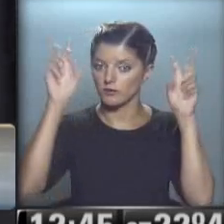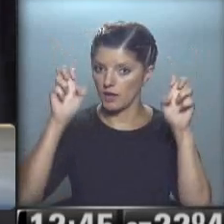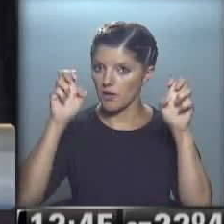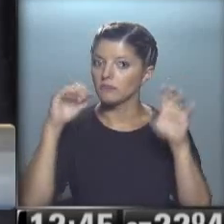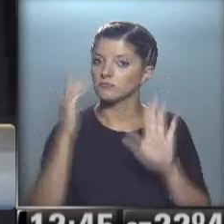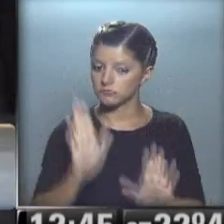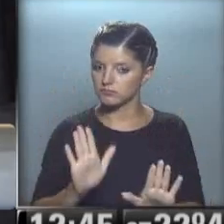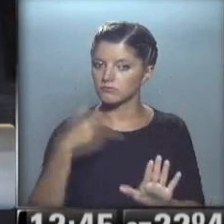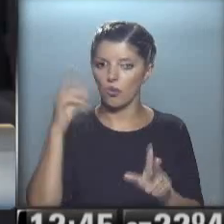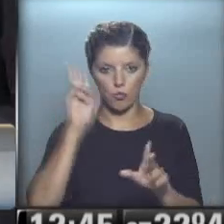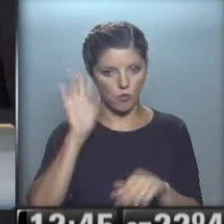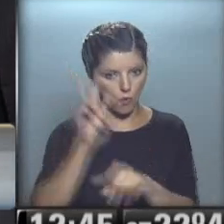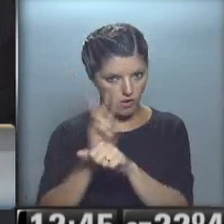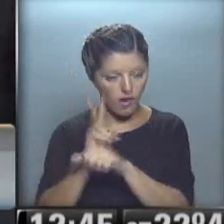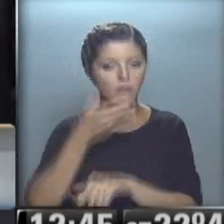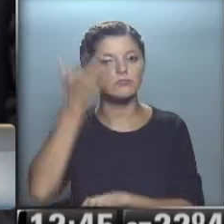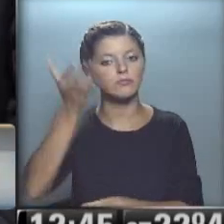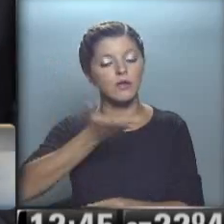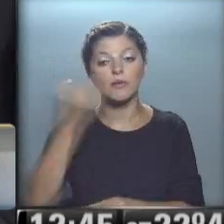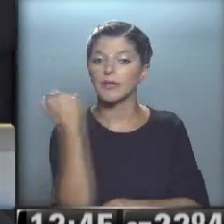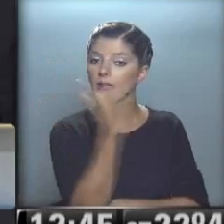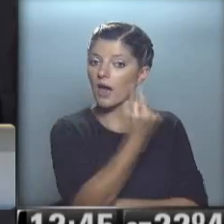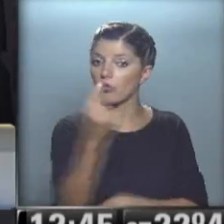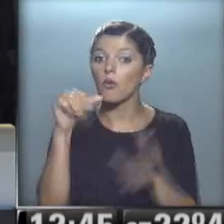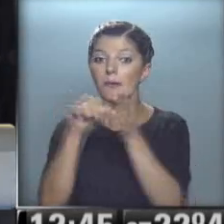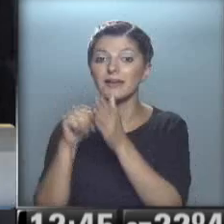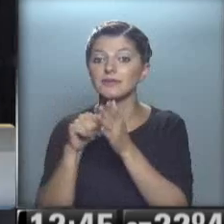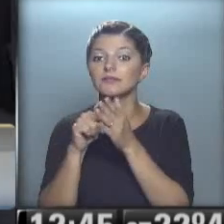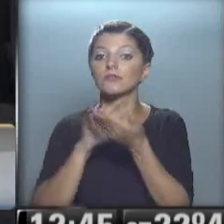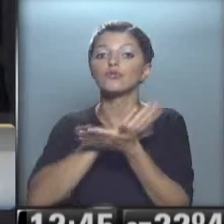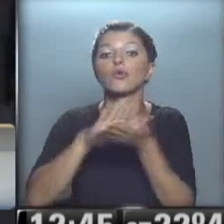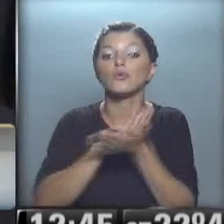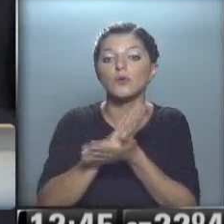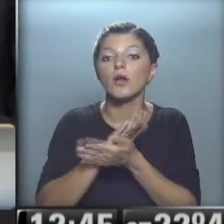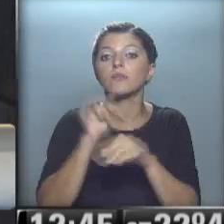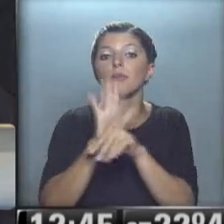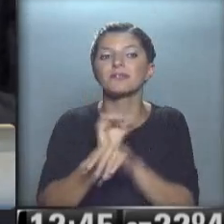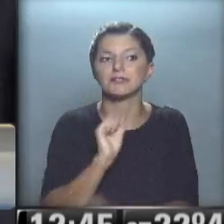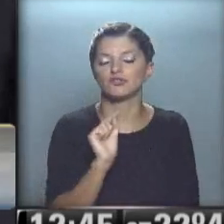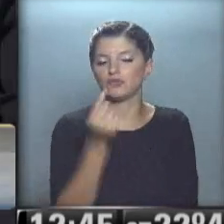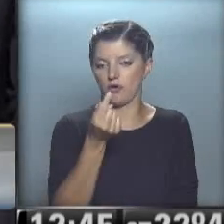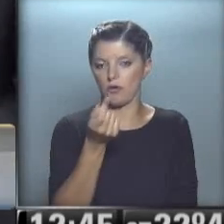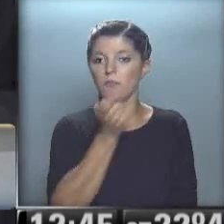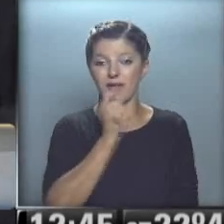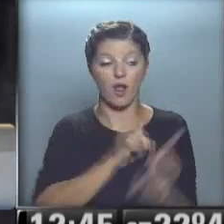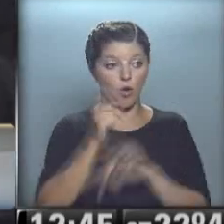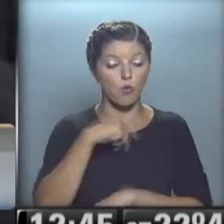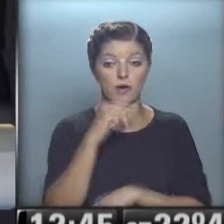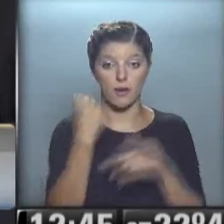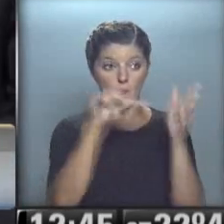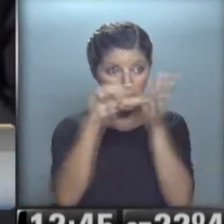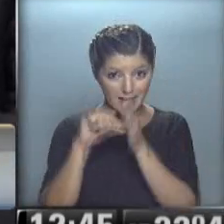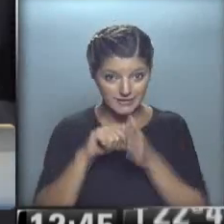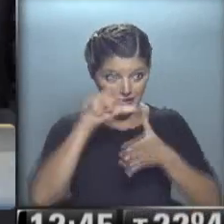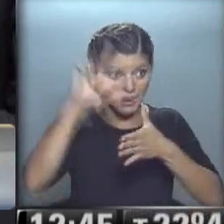y con la particularidad cada país está arreglando como puede digamos estas devaluaciones simultáneas que está viendo en cada uno